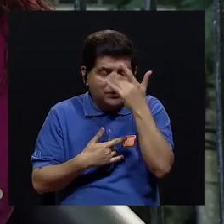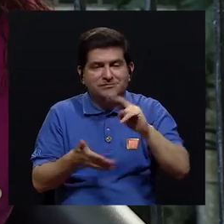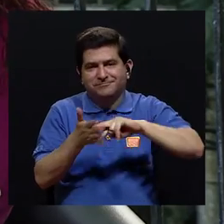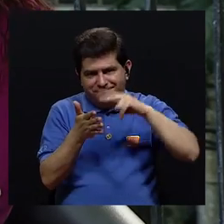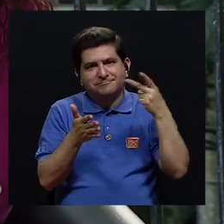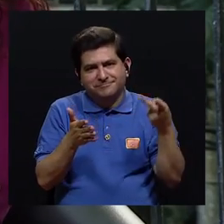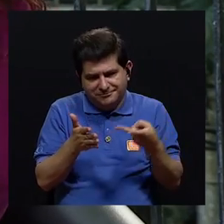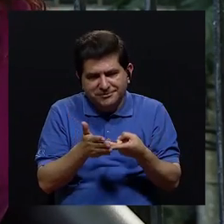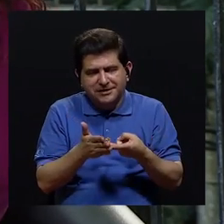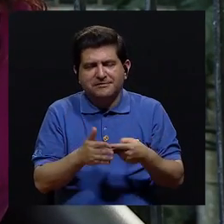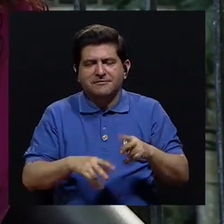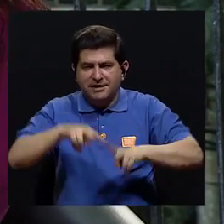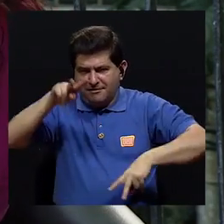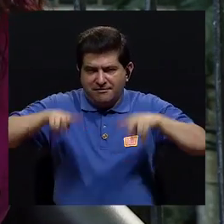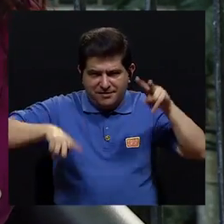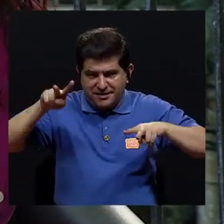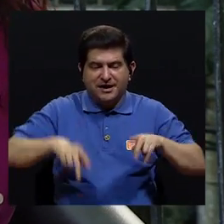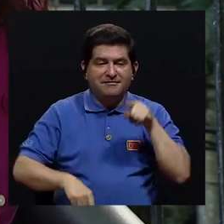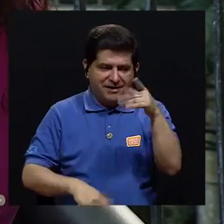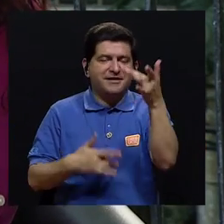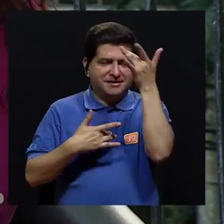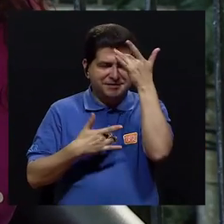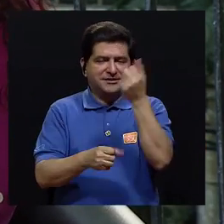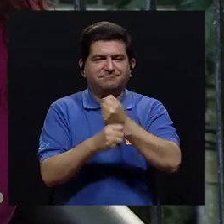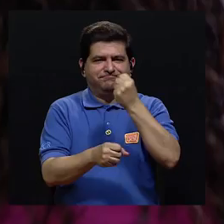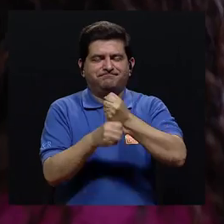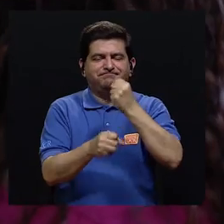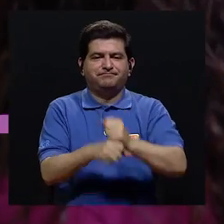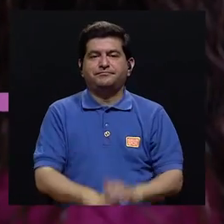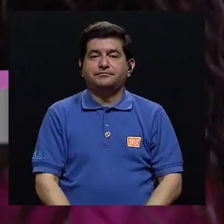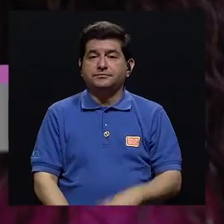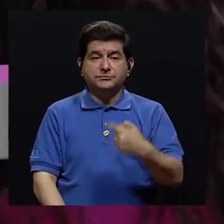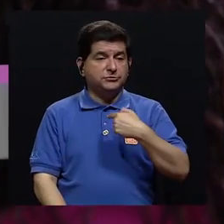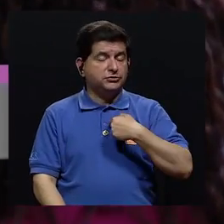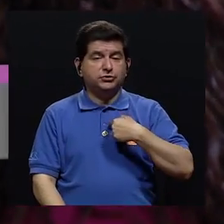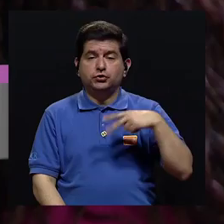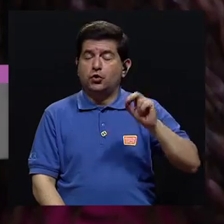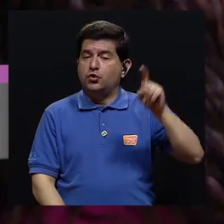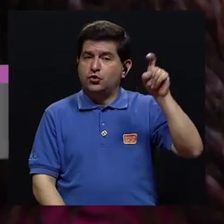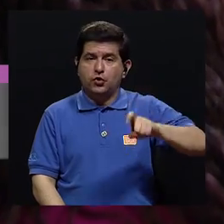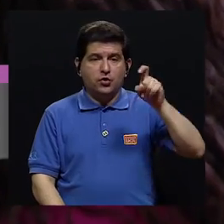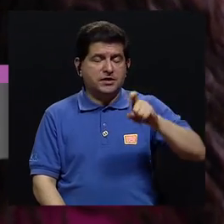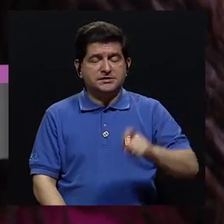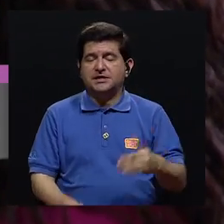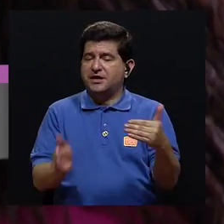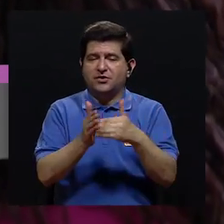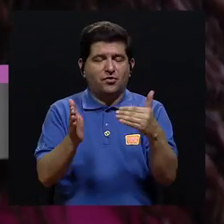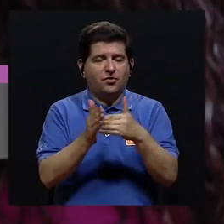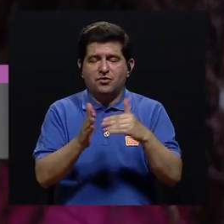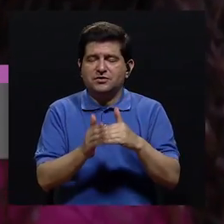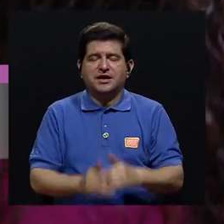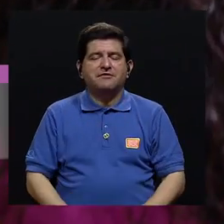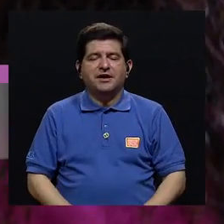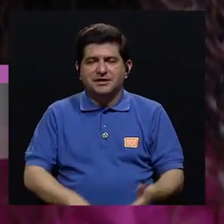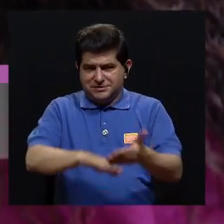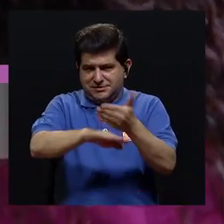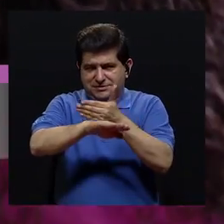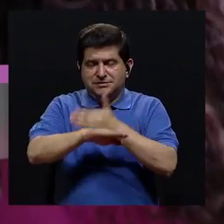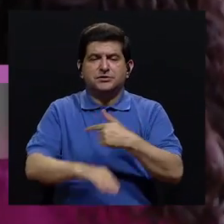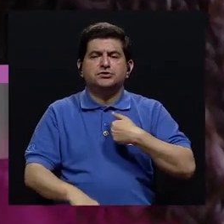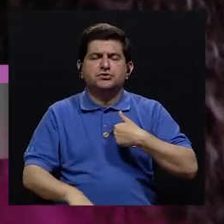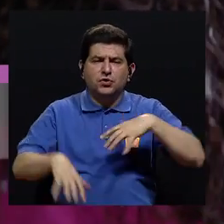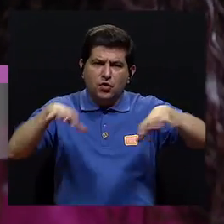por definición lo que podría variar, eso sería una enfermedad laboral, algo que yo no voy a necesariamente recuperar. si hago